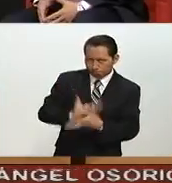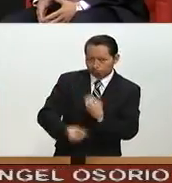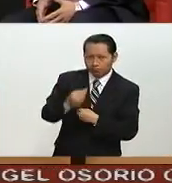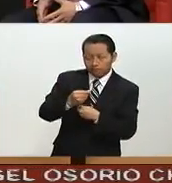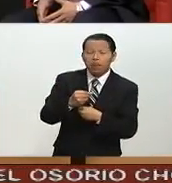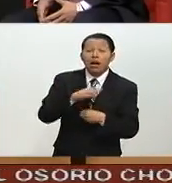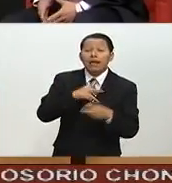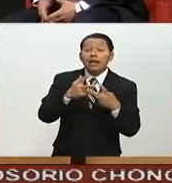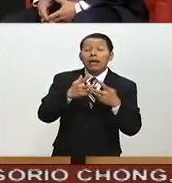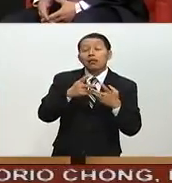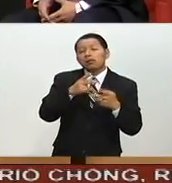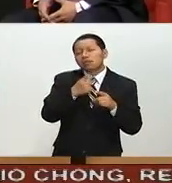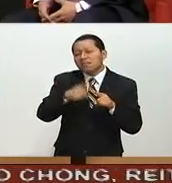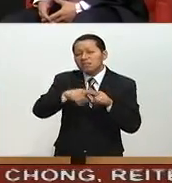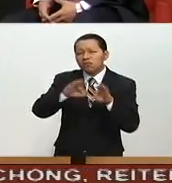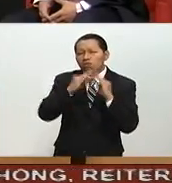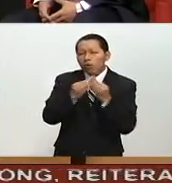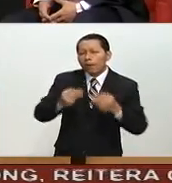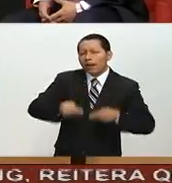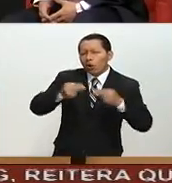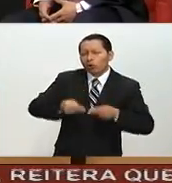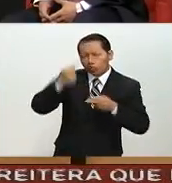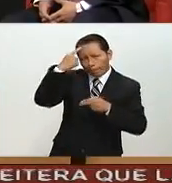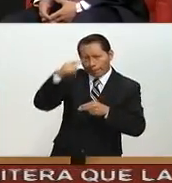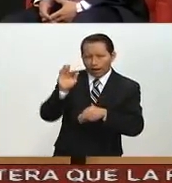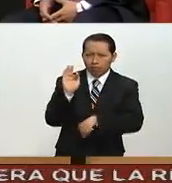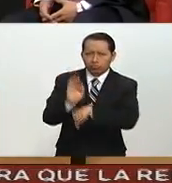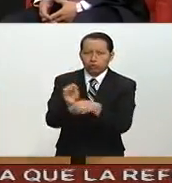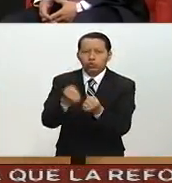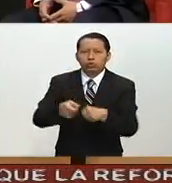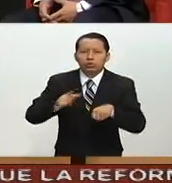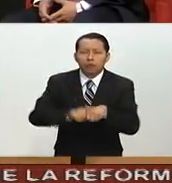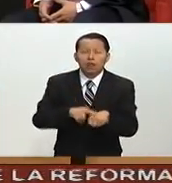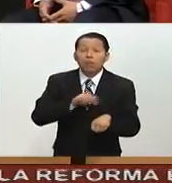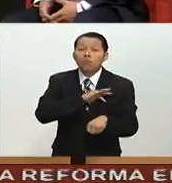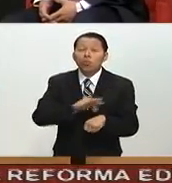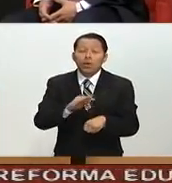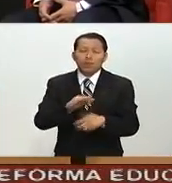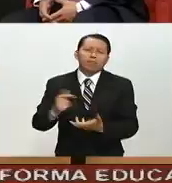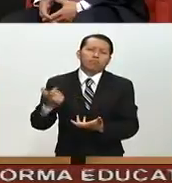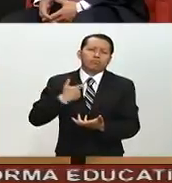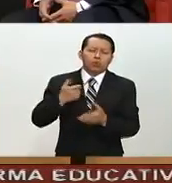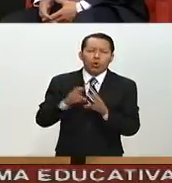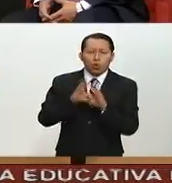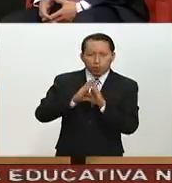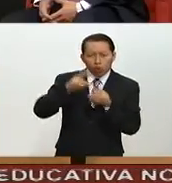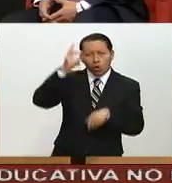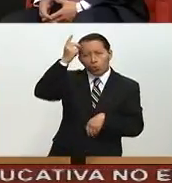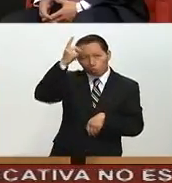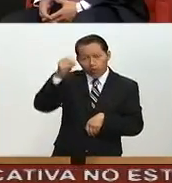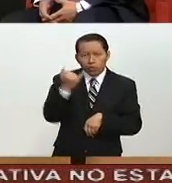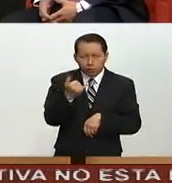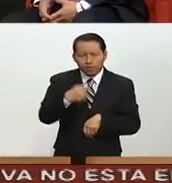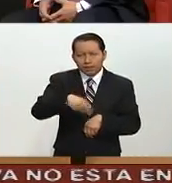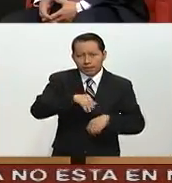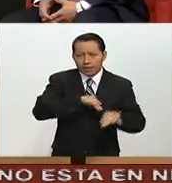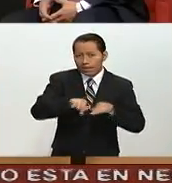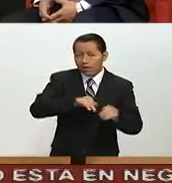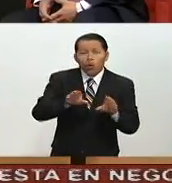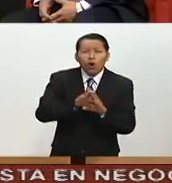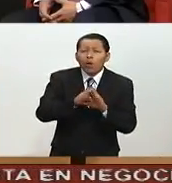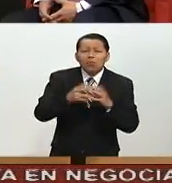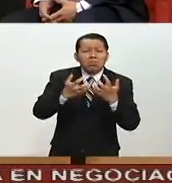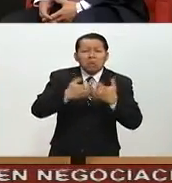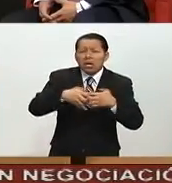negocios para generar impacto social. Entonces estamos hablando de empresas que generan utilidades, que los dueños y los que las trabajan tienen sueldos como una